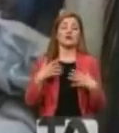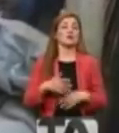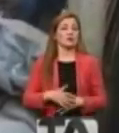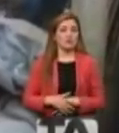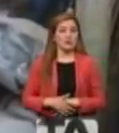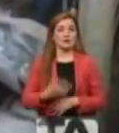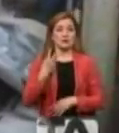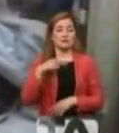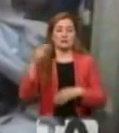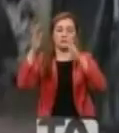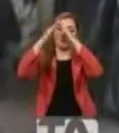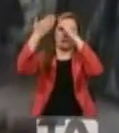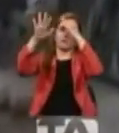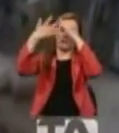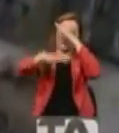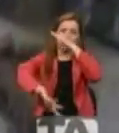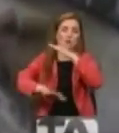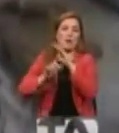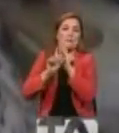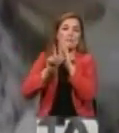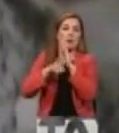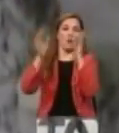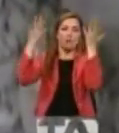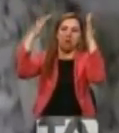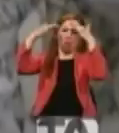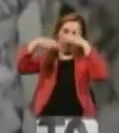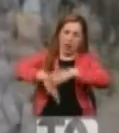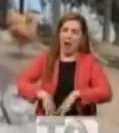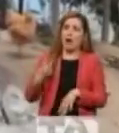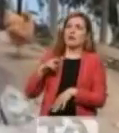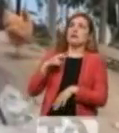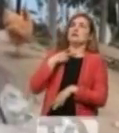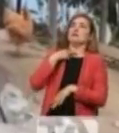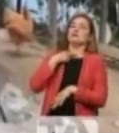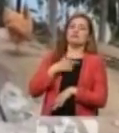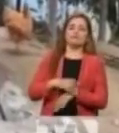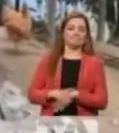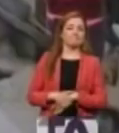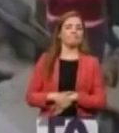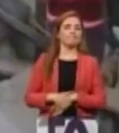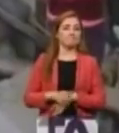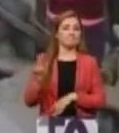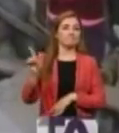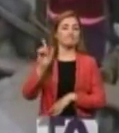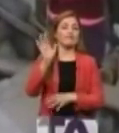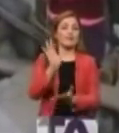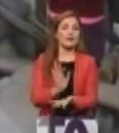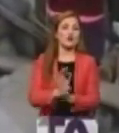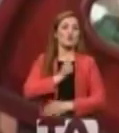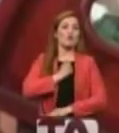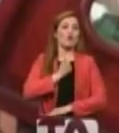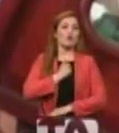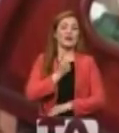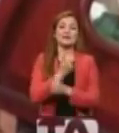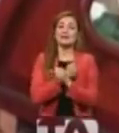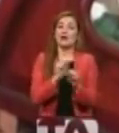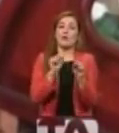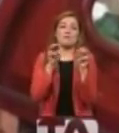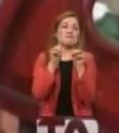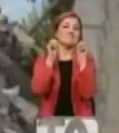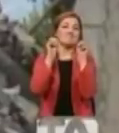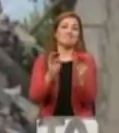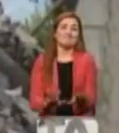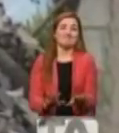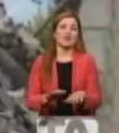vieron cómo sus casas en cuestiones de minutos se venían abajo. Así nos cuenta doña Rosa, quien se salvó de